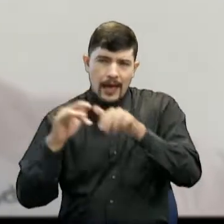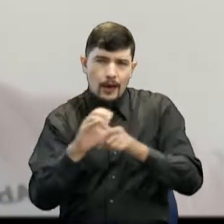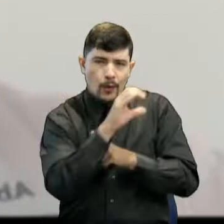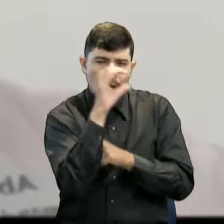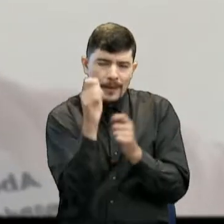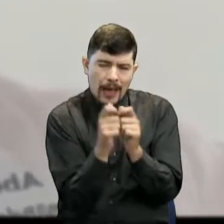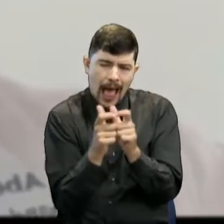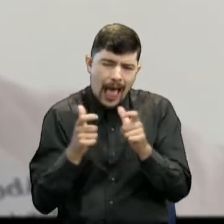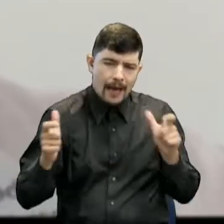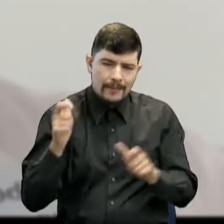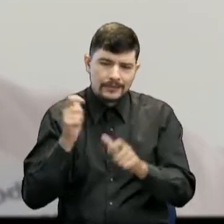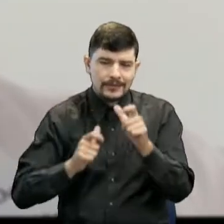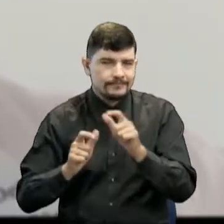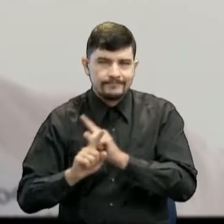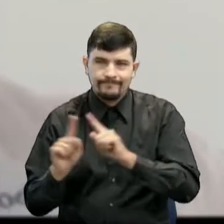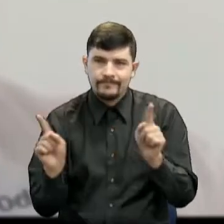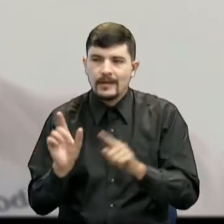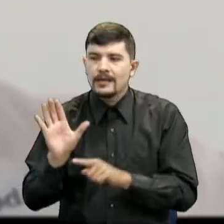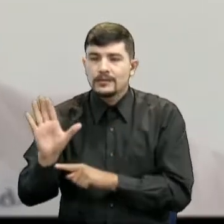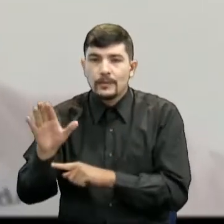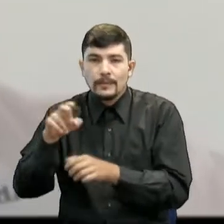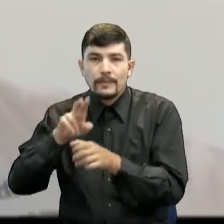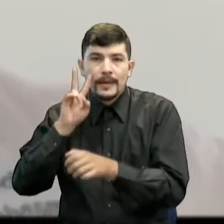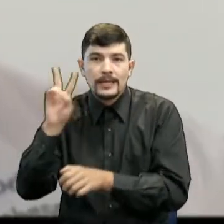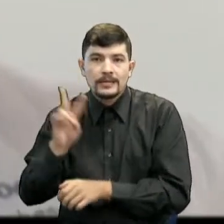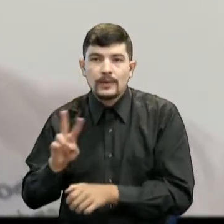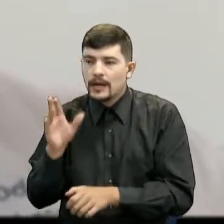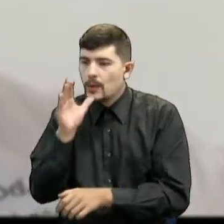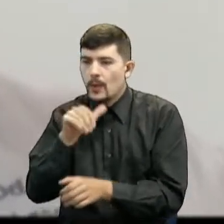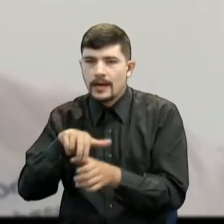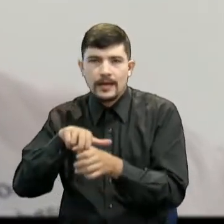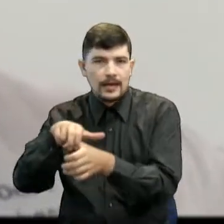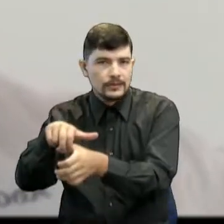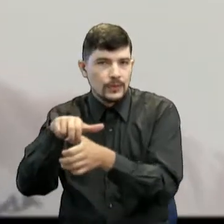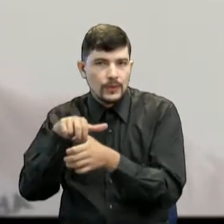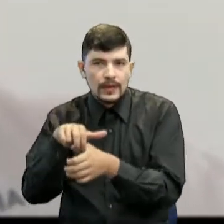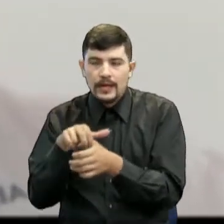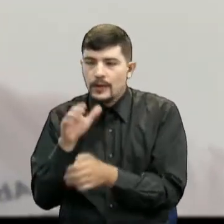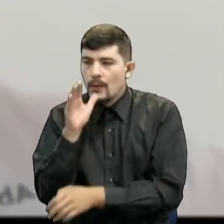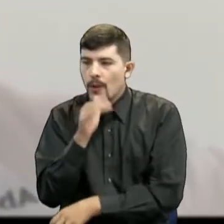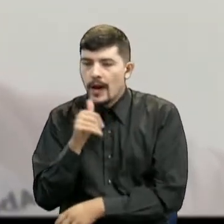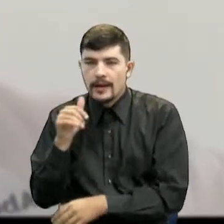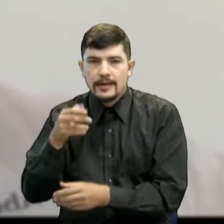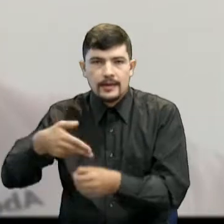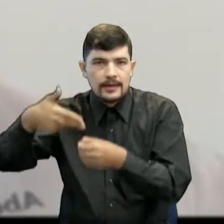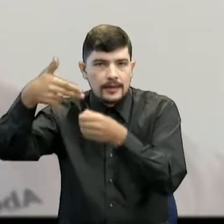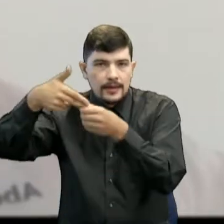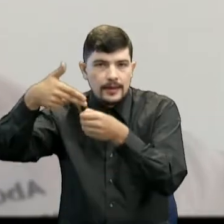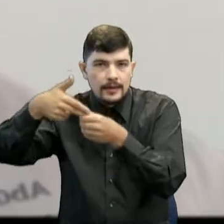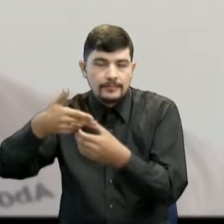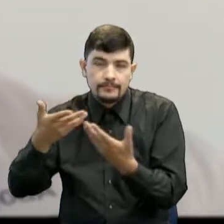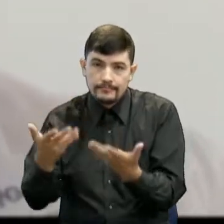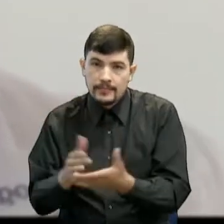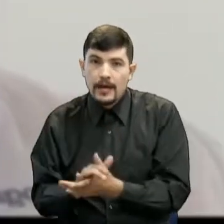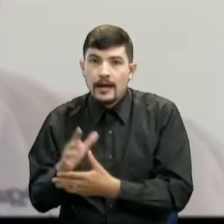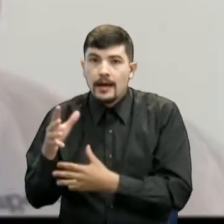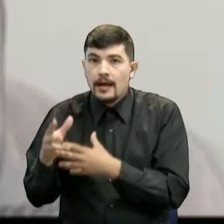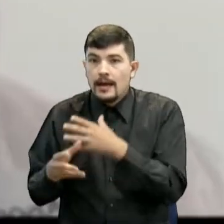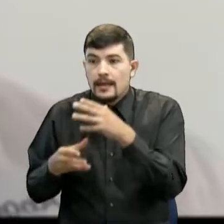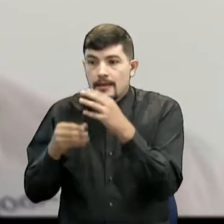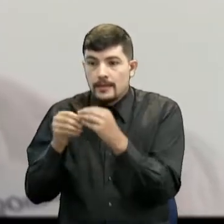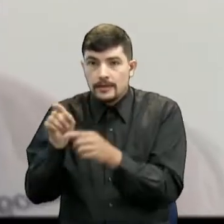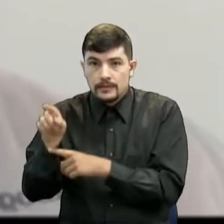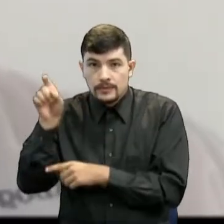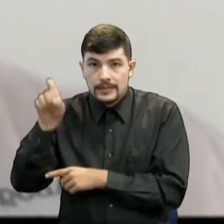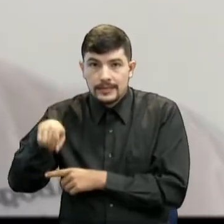es crítica no hay gasolina no hay transporte y cuando tú te tienes que mover por el país tiene que tener un salvoconducto porque si no la guardia nacional